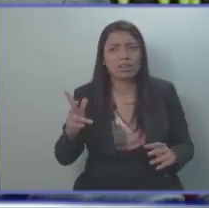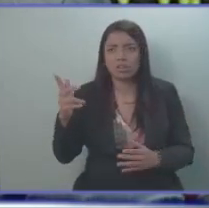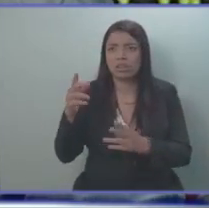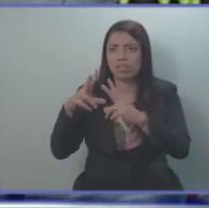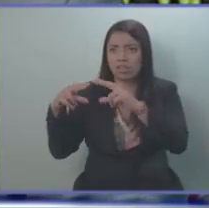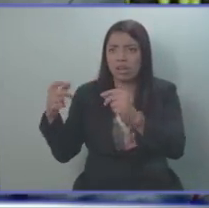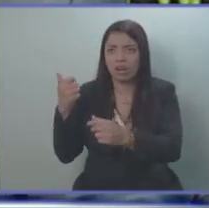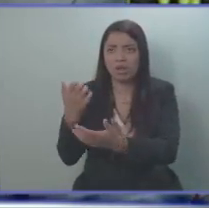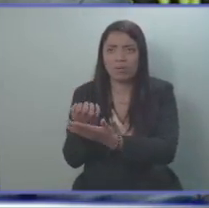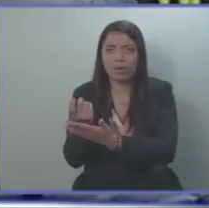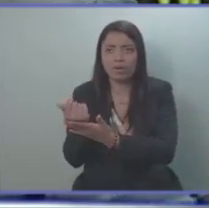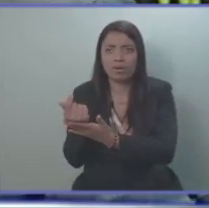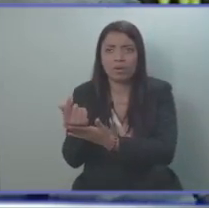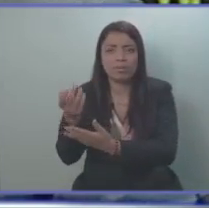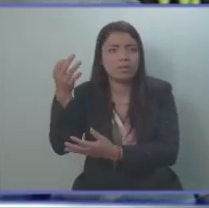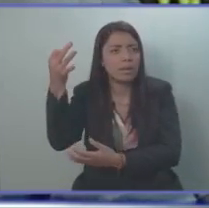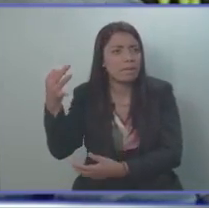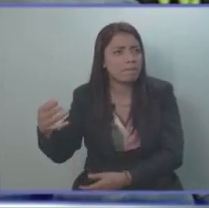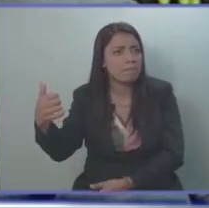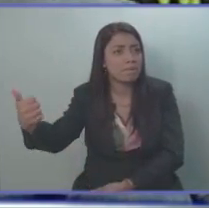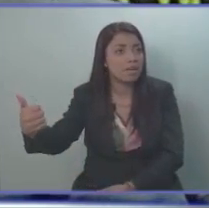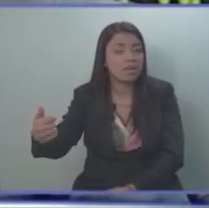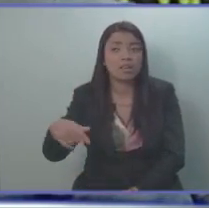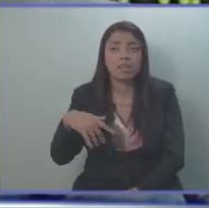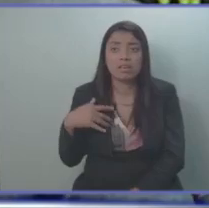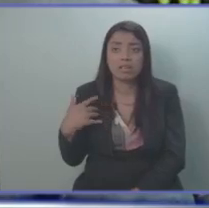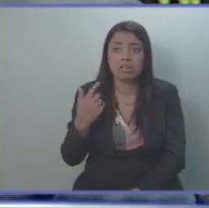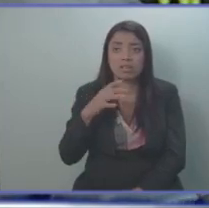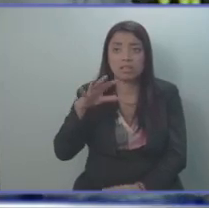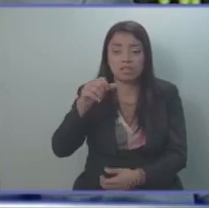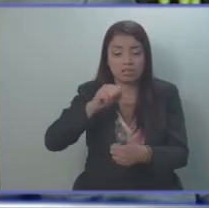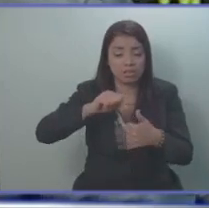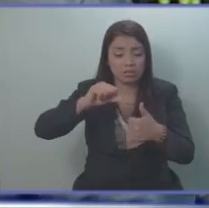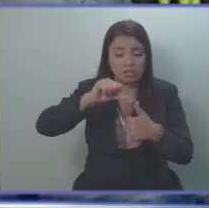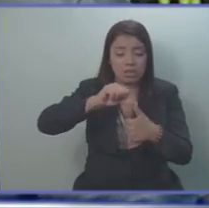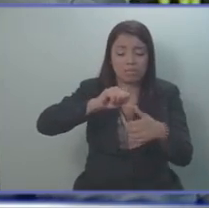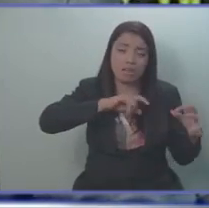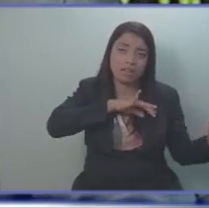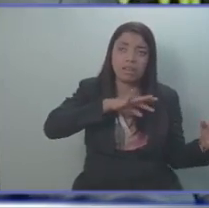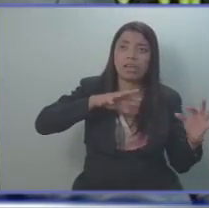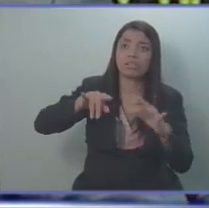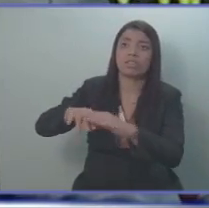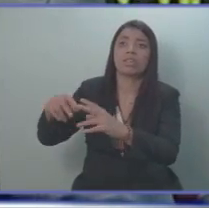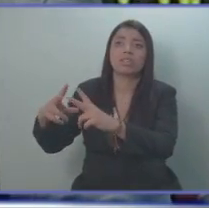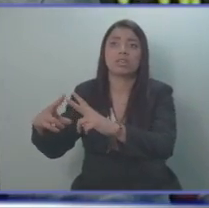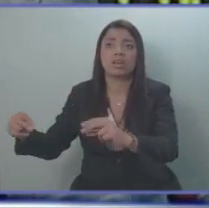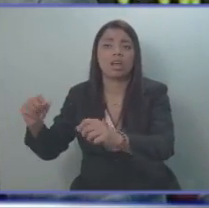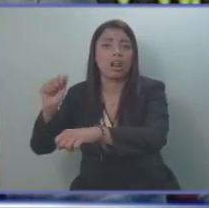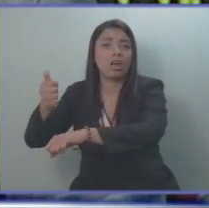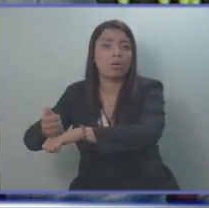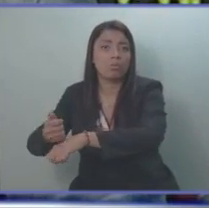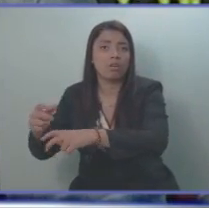economía. Las inversiones de la mayoría de los centroamericanos se fueron para Nicaragua.